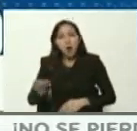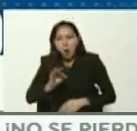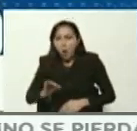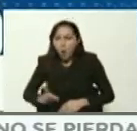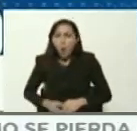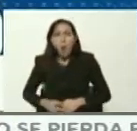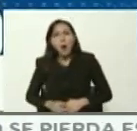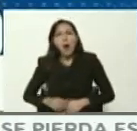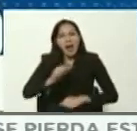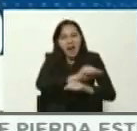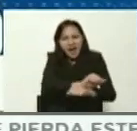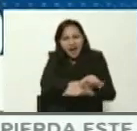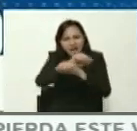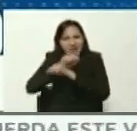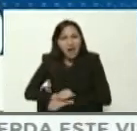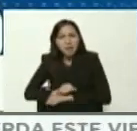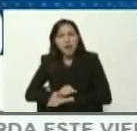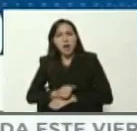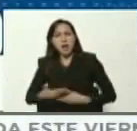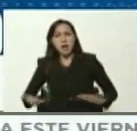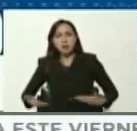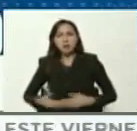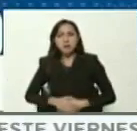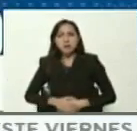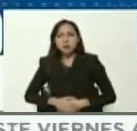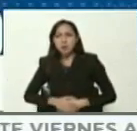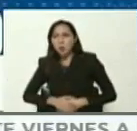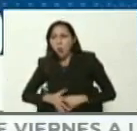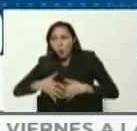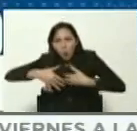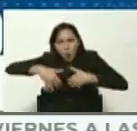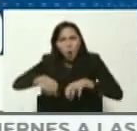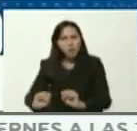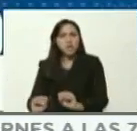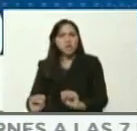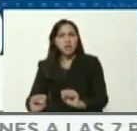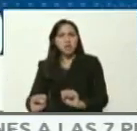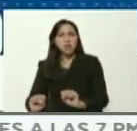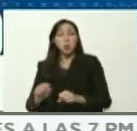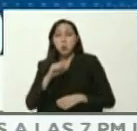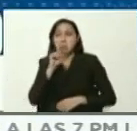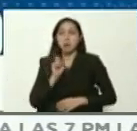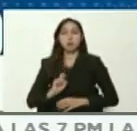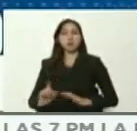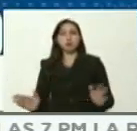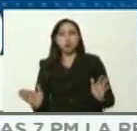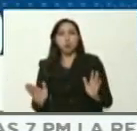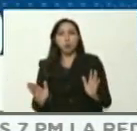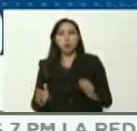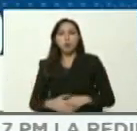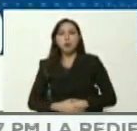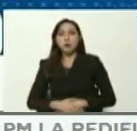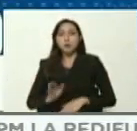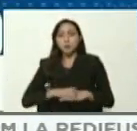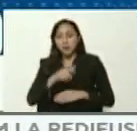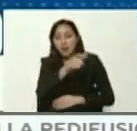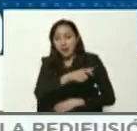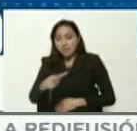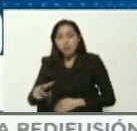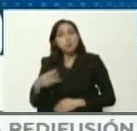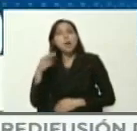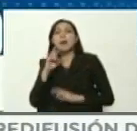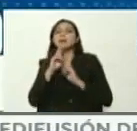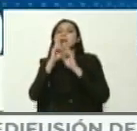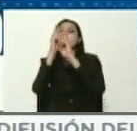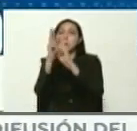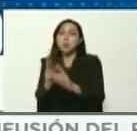esclava? ¿Ser una nación colonia? Me pregunto. Y que cada quien saque su